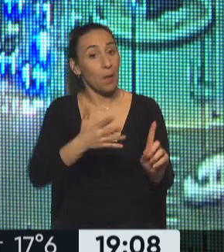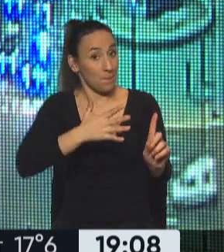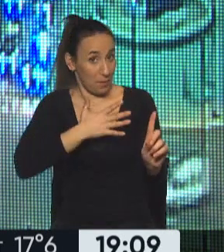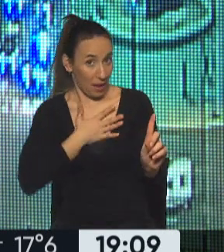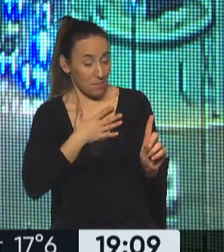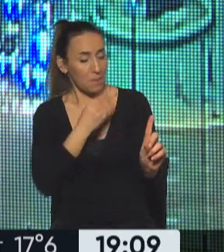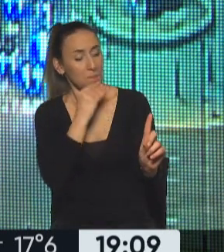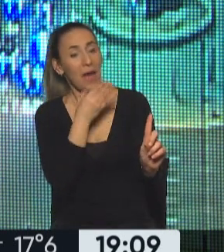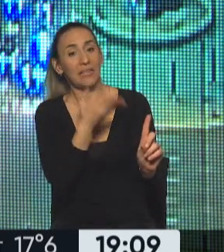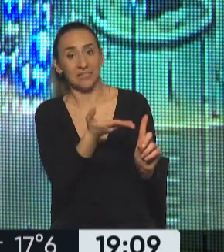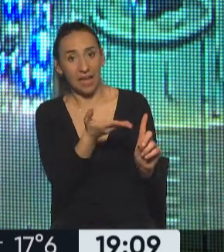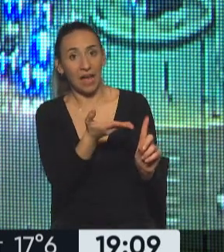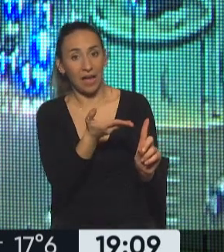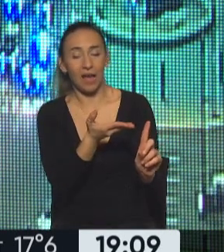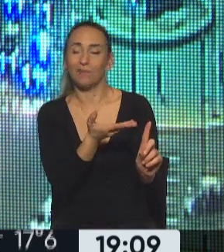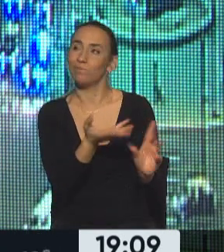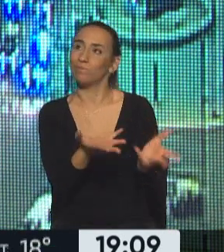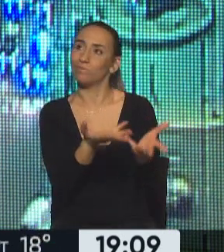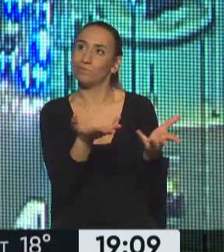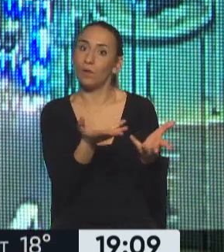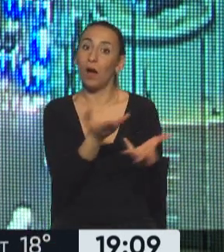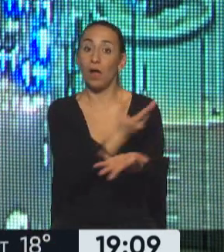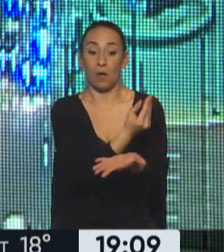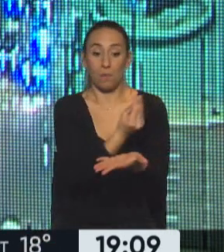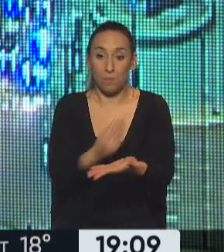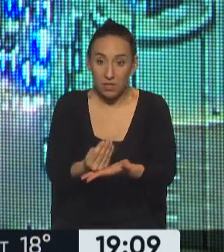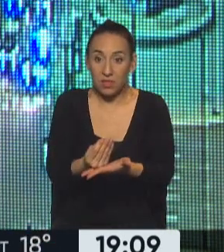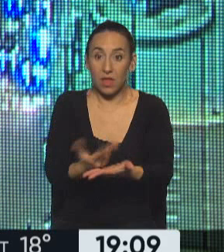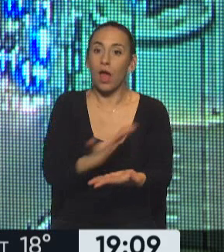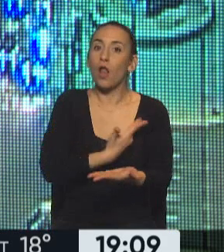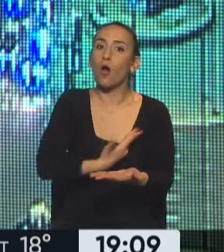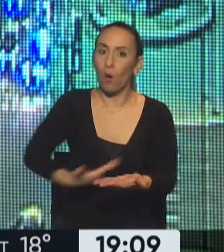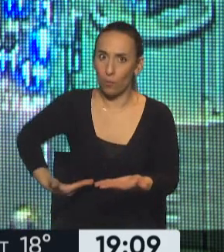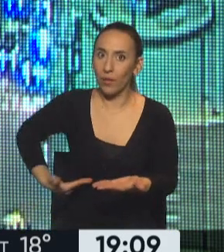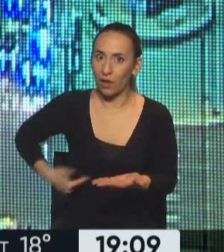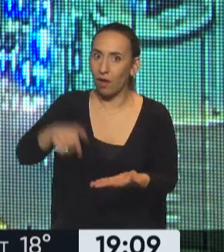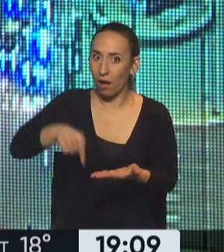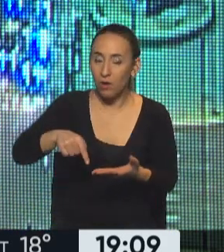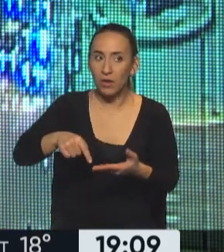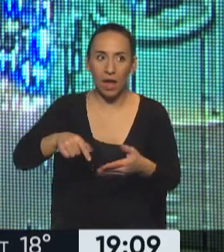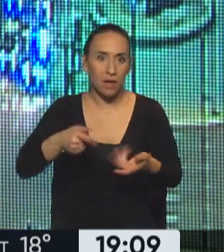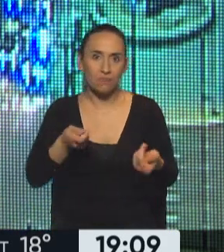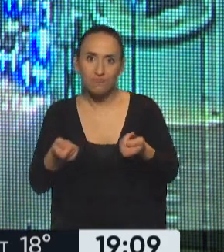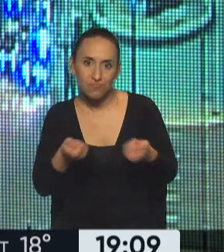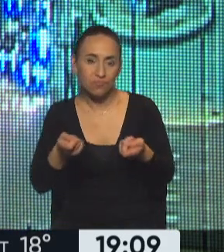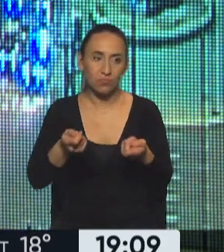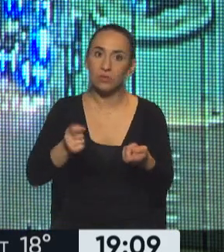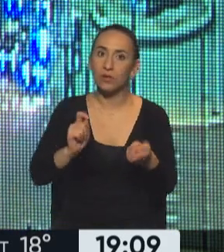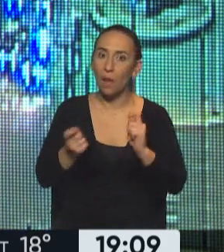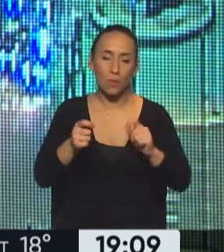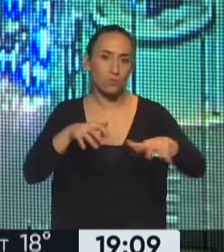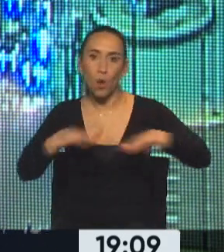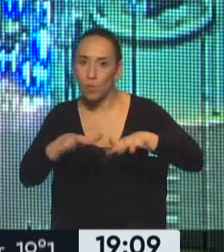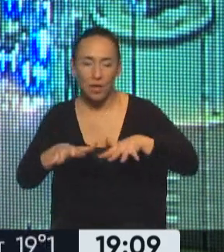intento de introducirle dinamismo a un gobierno que se le estaban empezando a quemar los papeles. Eso